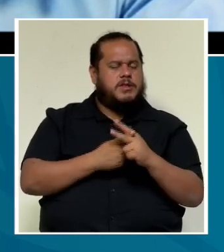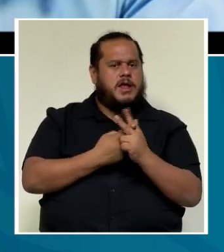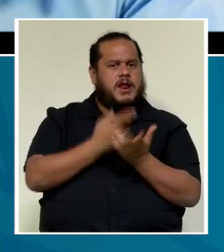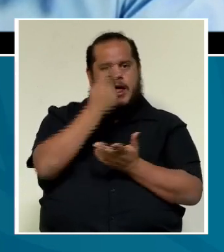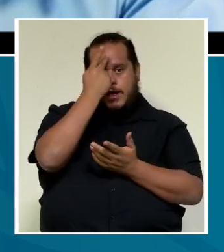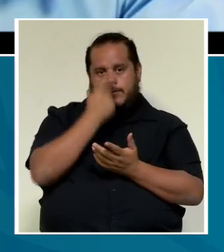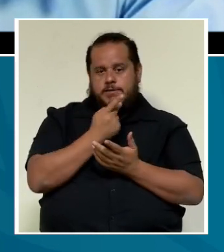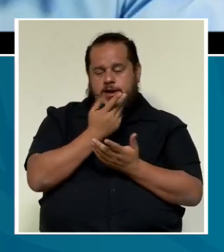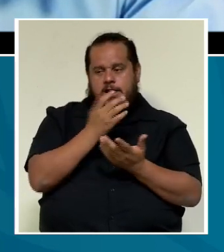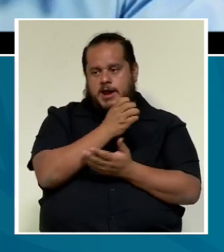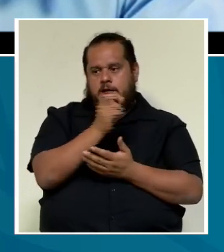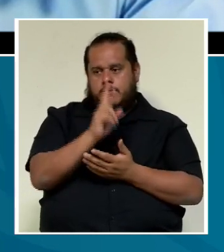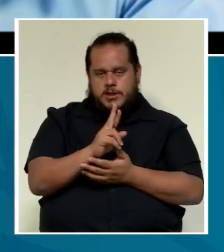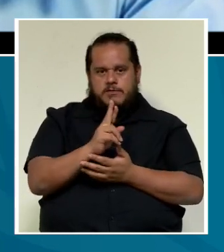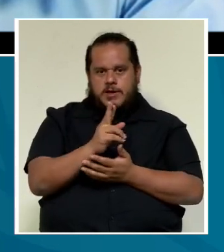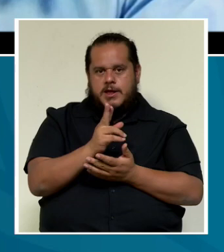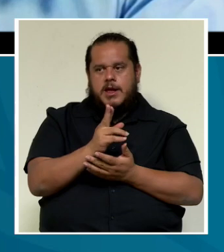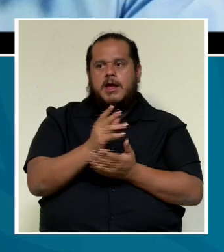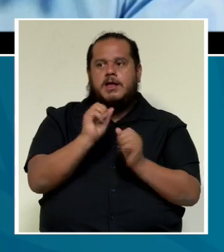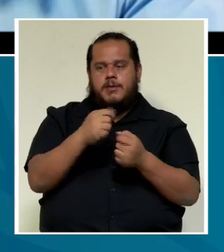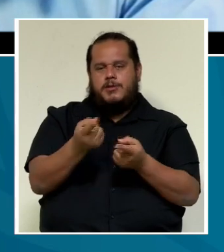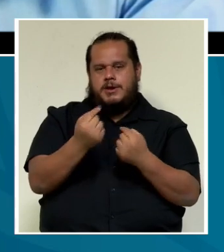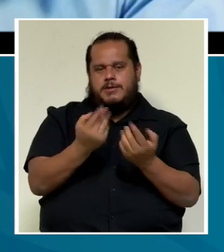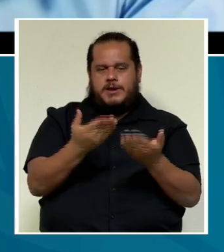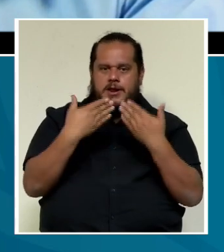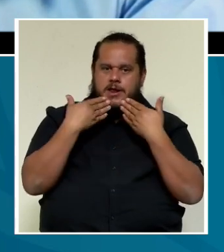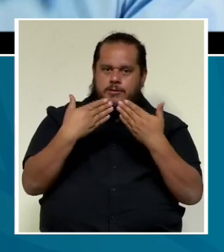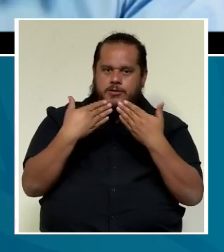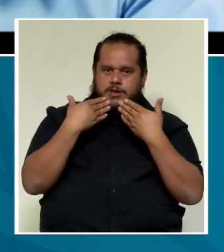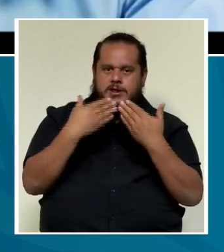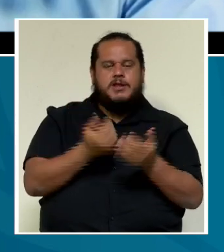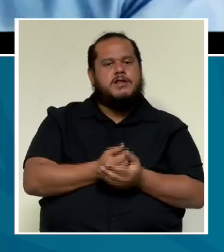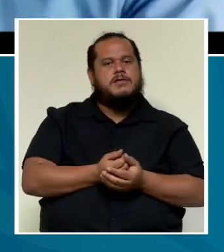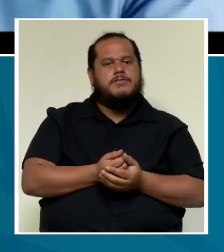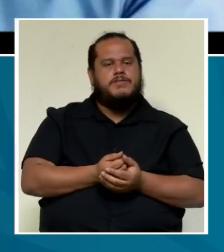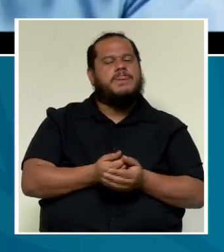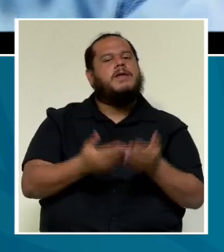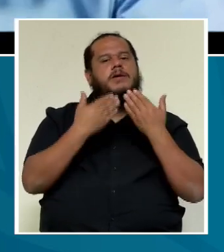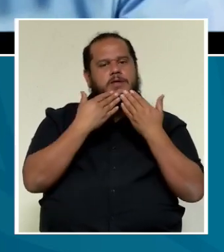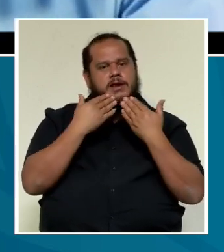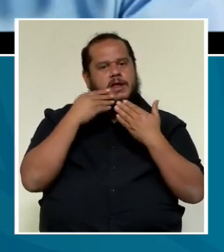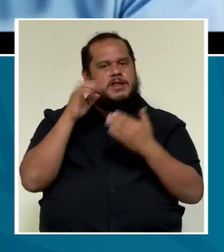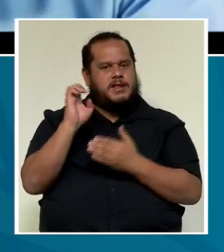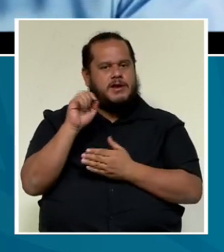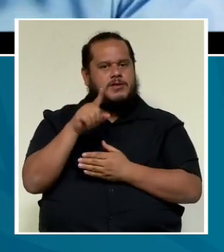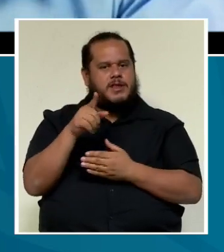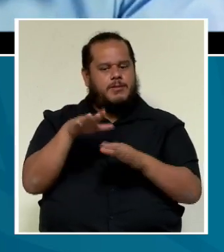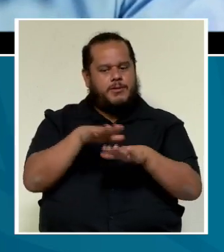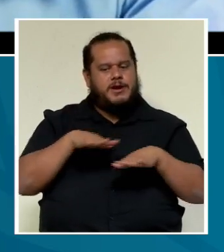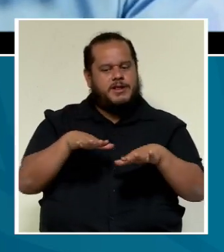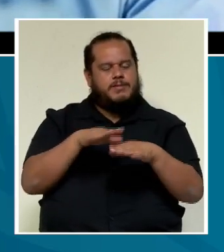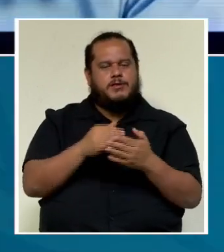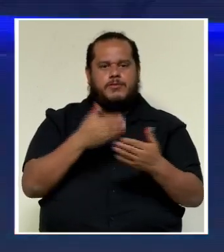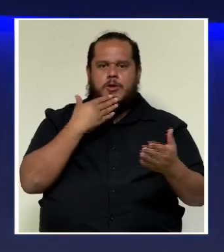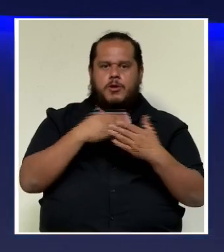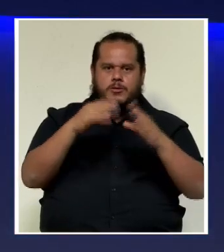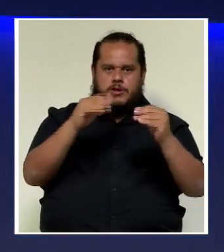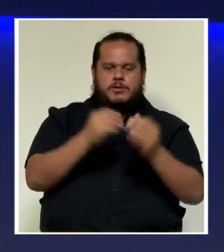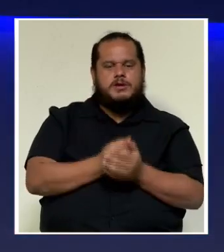perfilar la Costa Rica que podría venir. Gracias. Muchas gracias, don Ernesto, a usted por el espacio. Buenas noches.